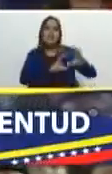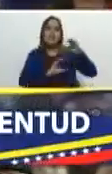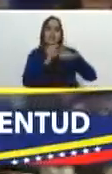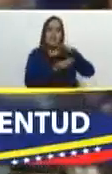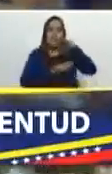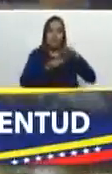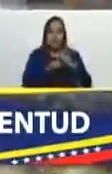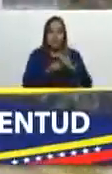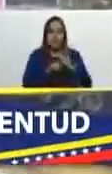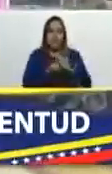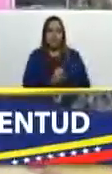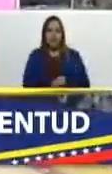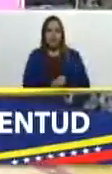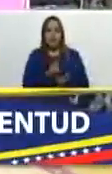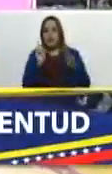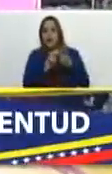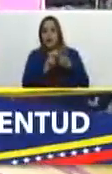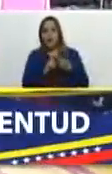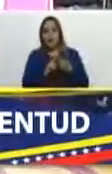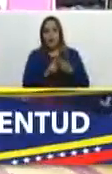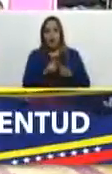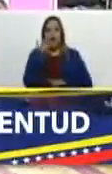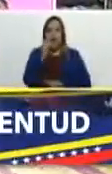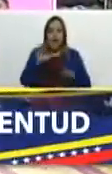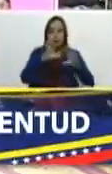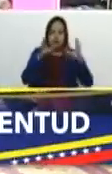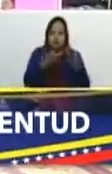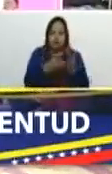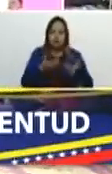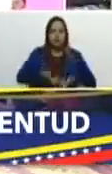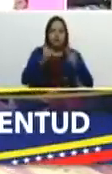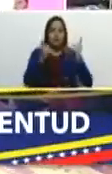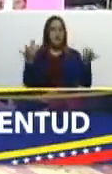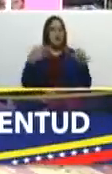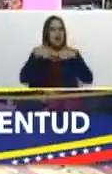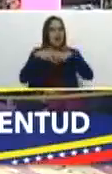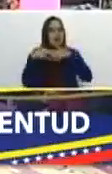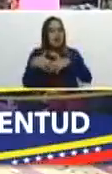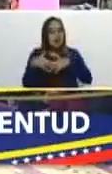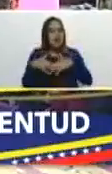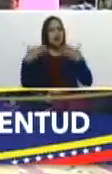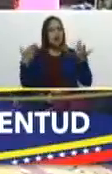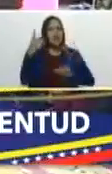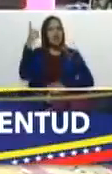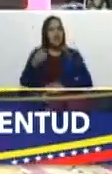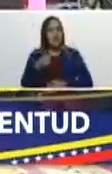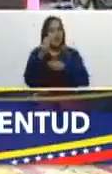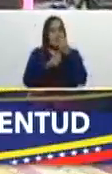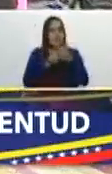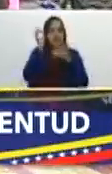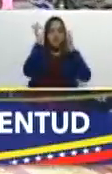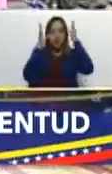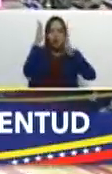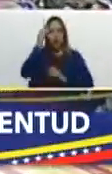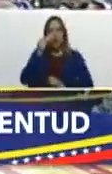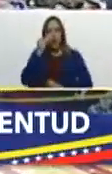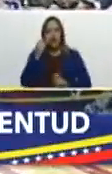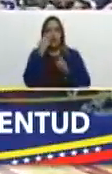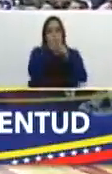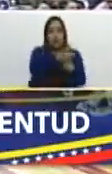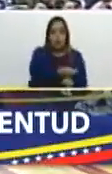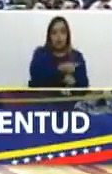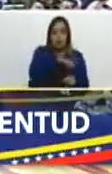básicas. ¿Cuántas son las plazas disponibles? ¿Dónde están las empresas? ¿Y cuáles son las que tenemos que crear para que nuestros jóvenes que egresen